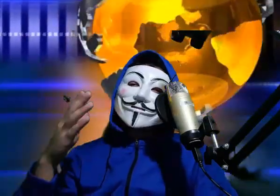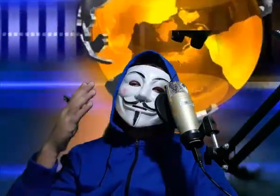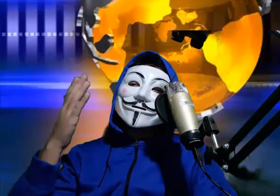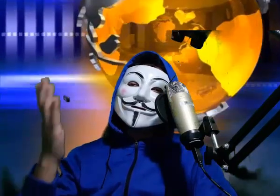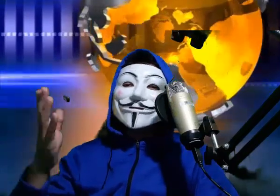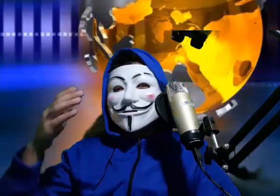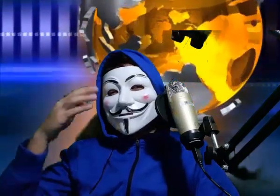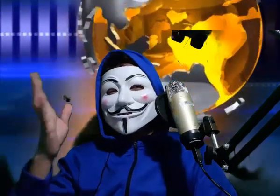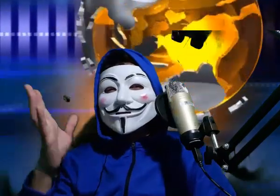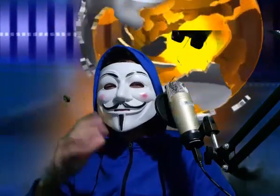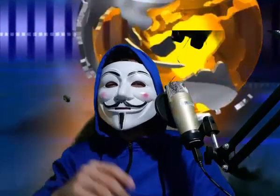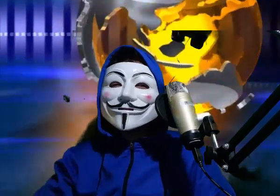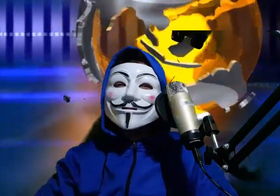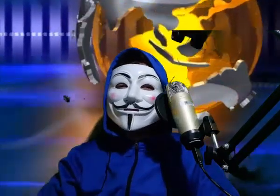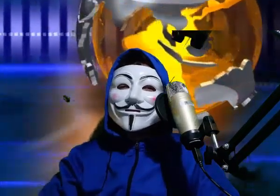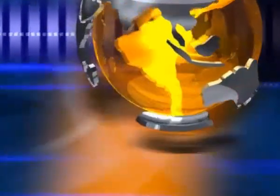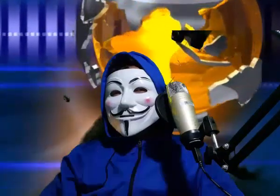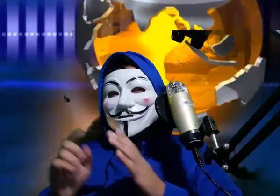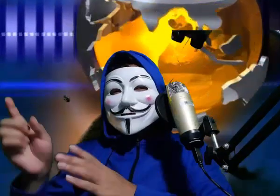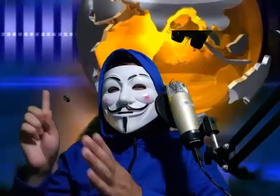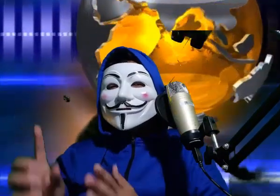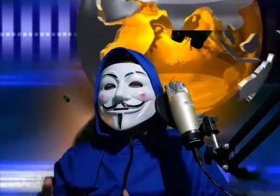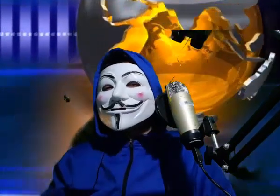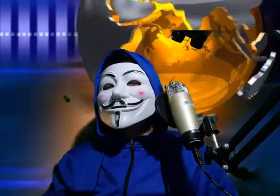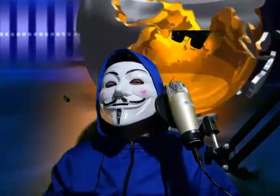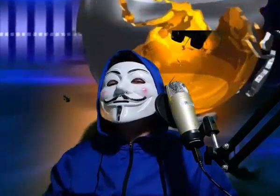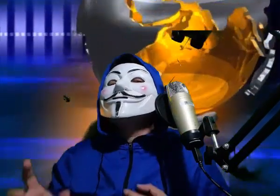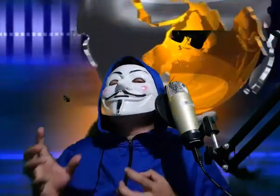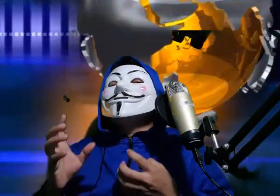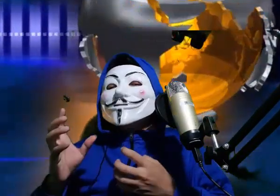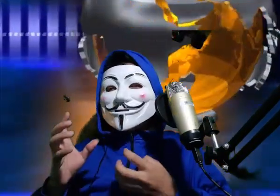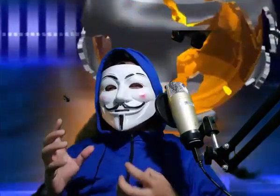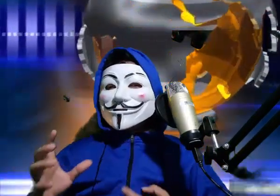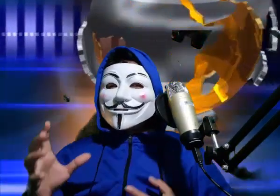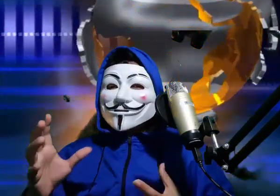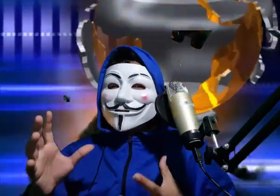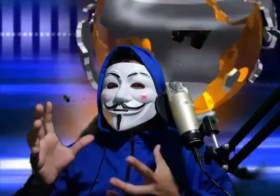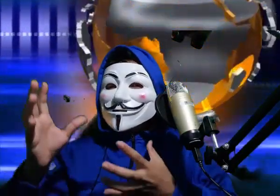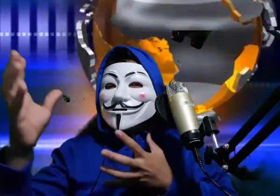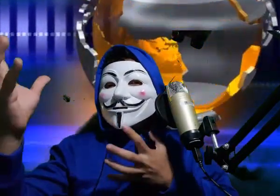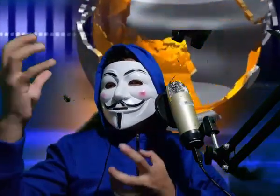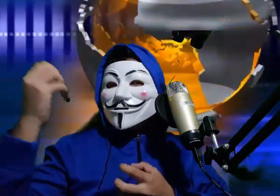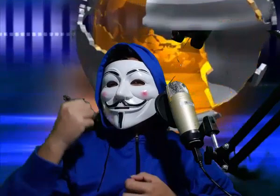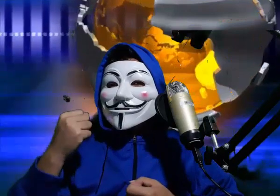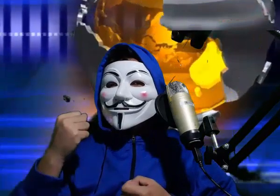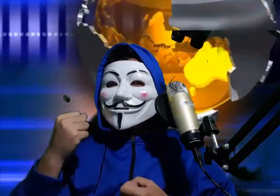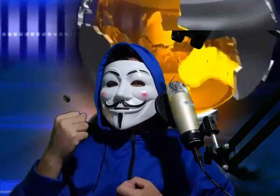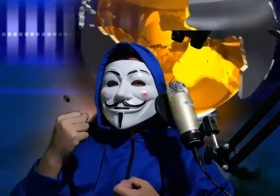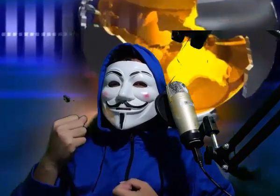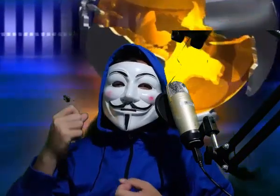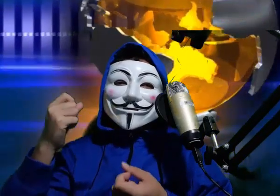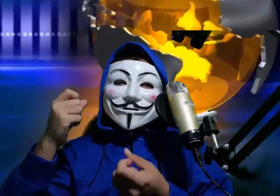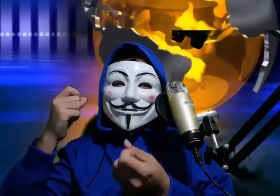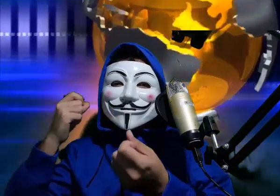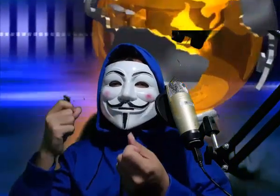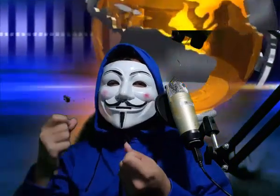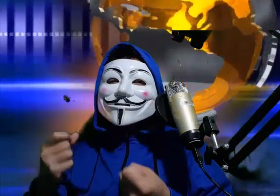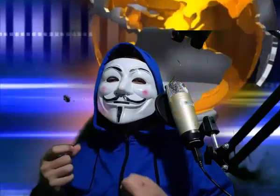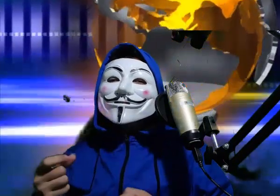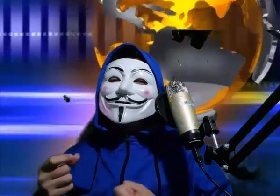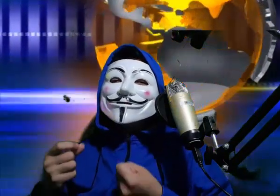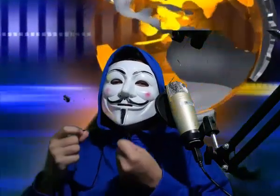los explicaré en otro video. Y una perra loca anda diciendo que demandará a Nuevas Ideas para que